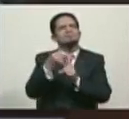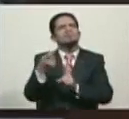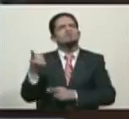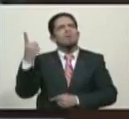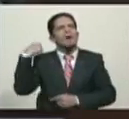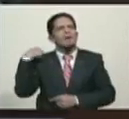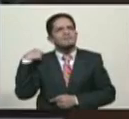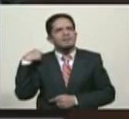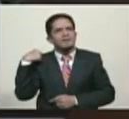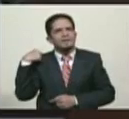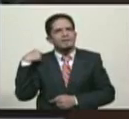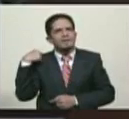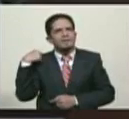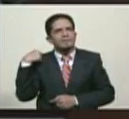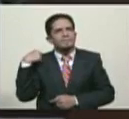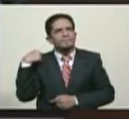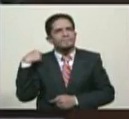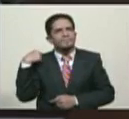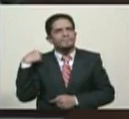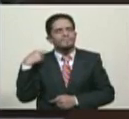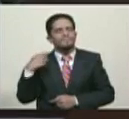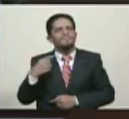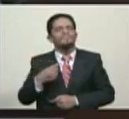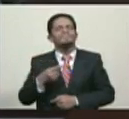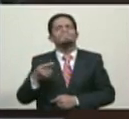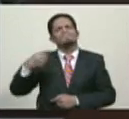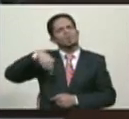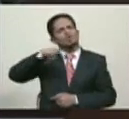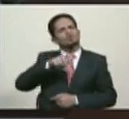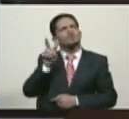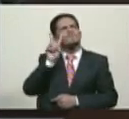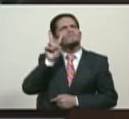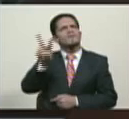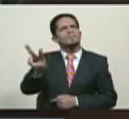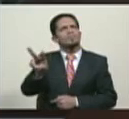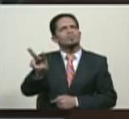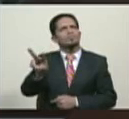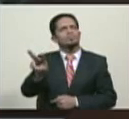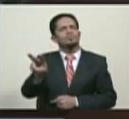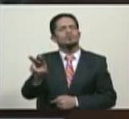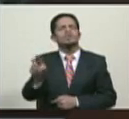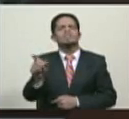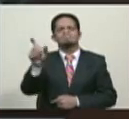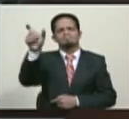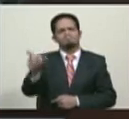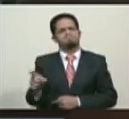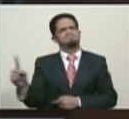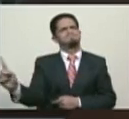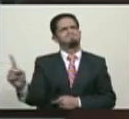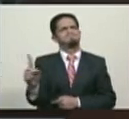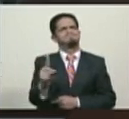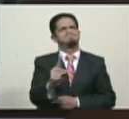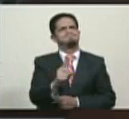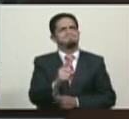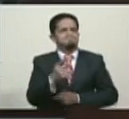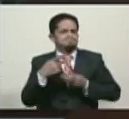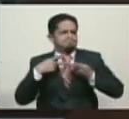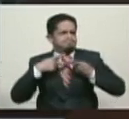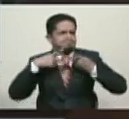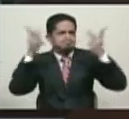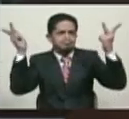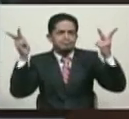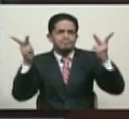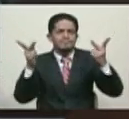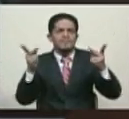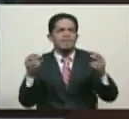ayer. Pudimos observar cómo se ha promovido de forma descarada y al margen de los principios